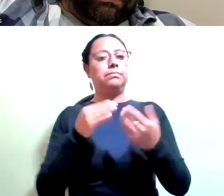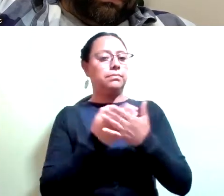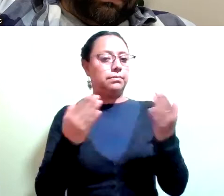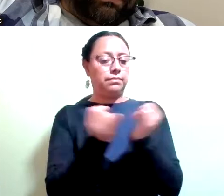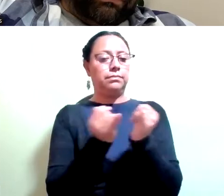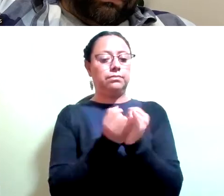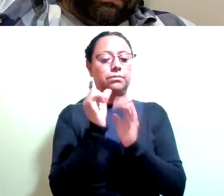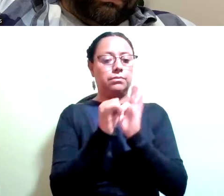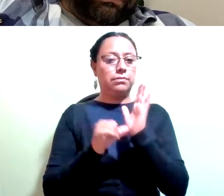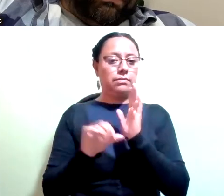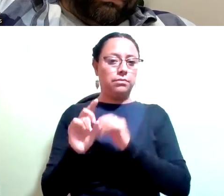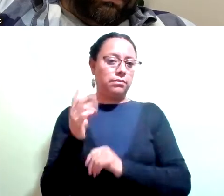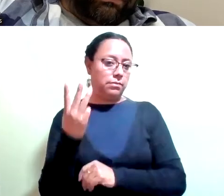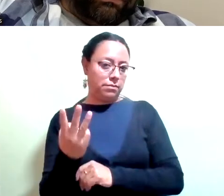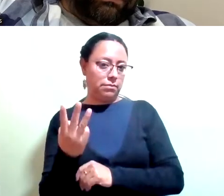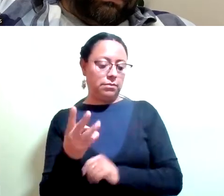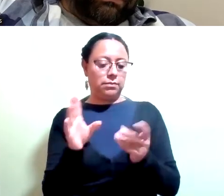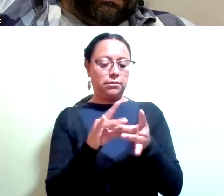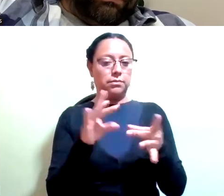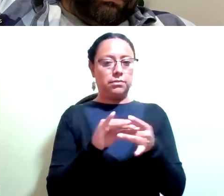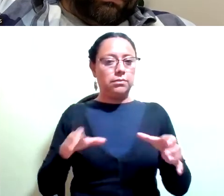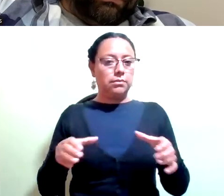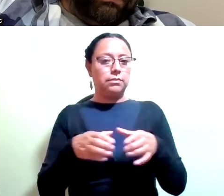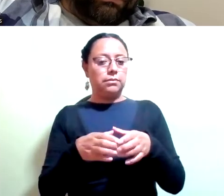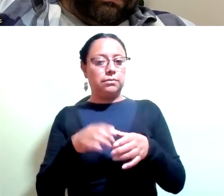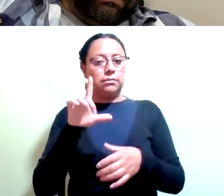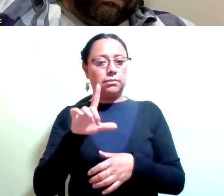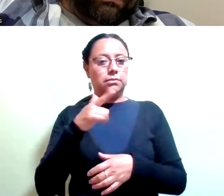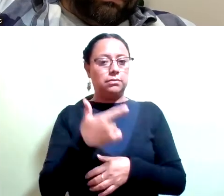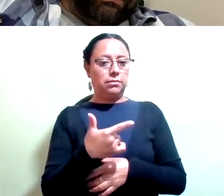artículo 33, que habla únicamente de la comunidad